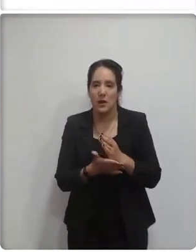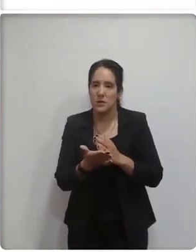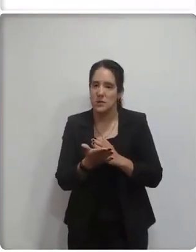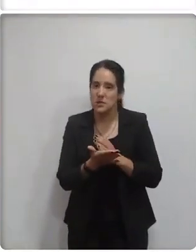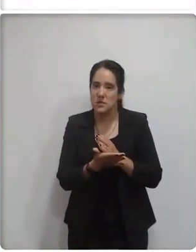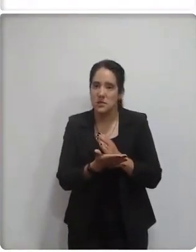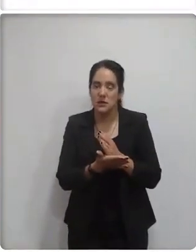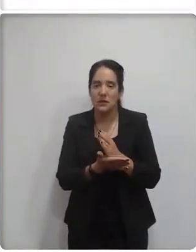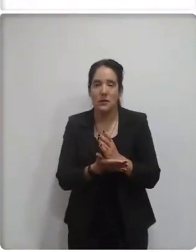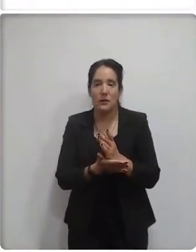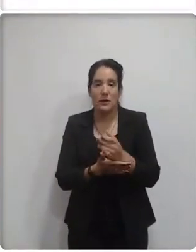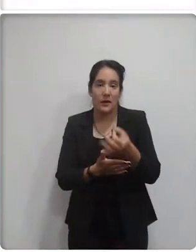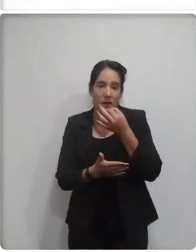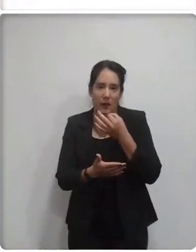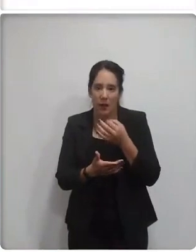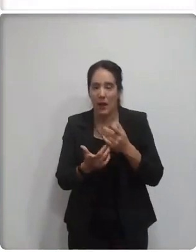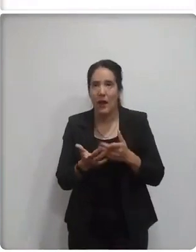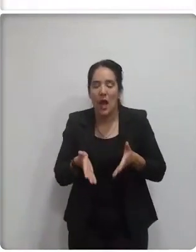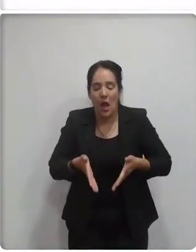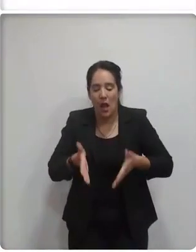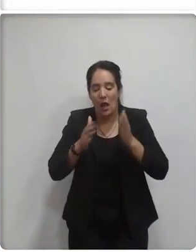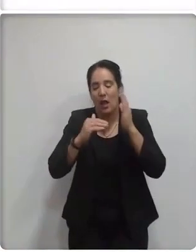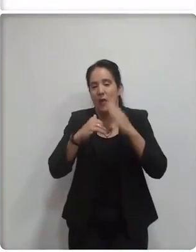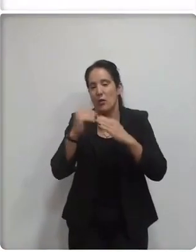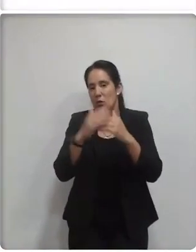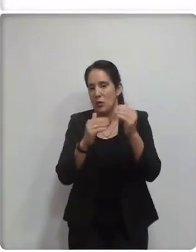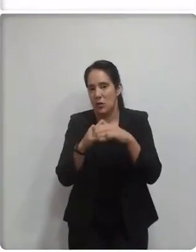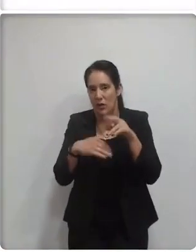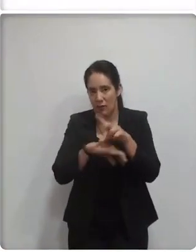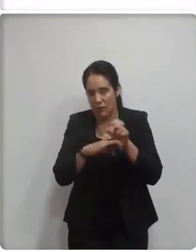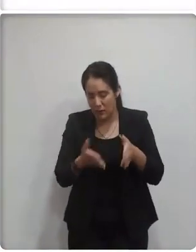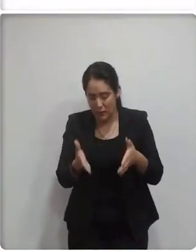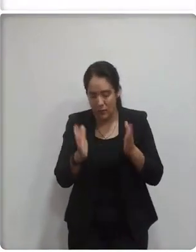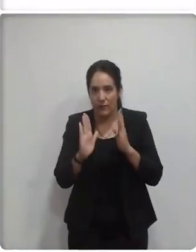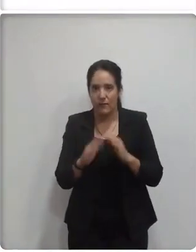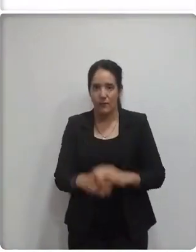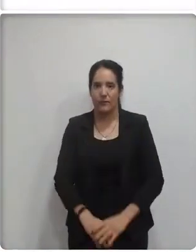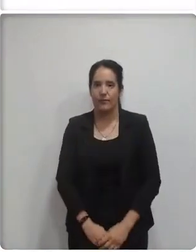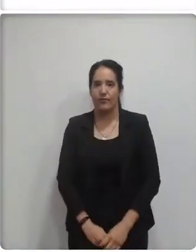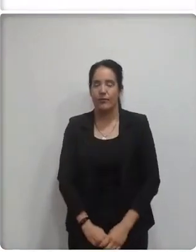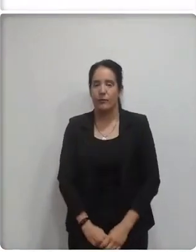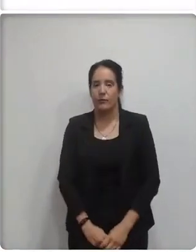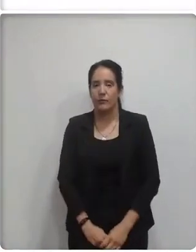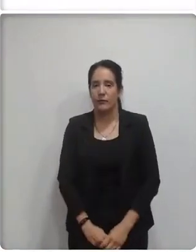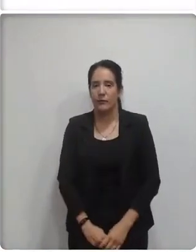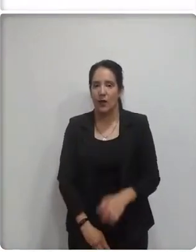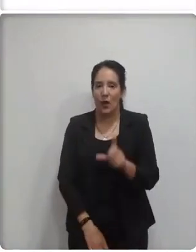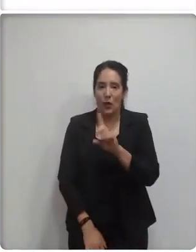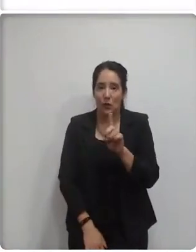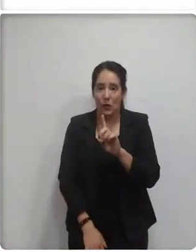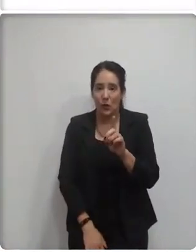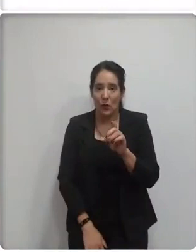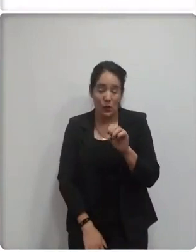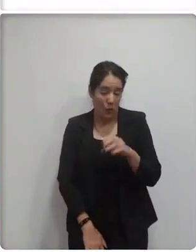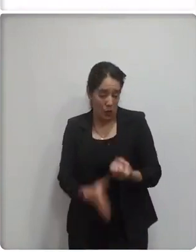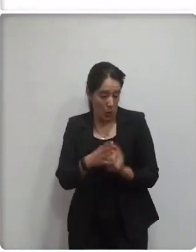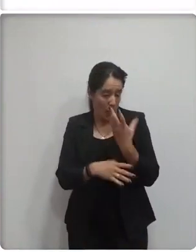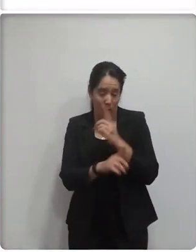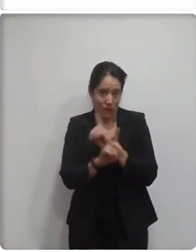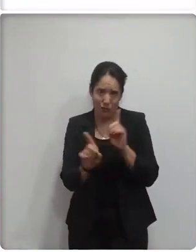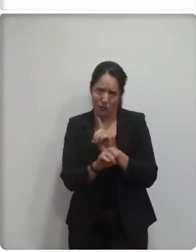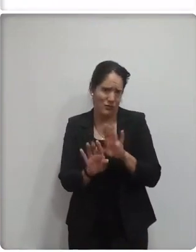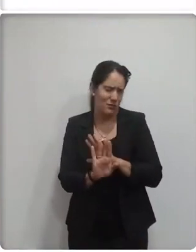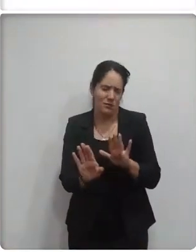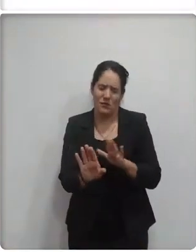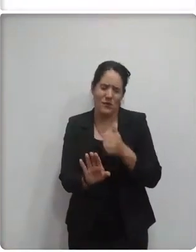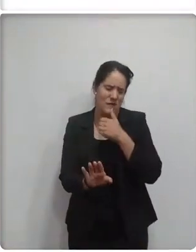lo que está en tela de juicio es la estructura edilicia del sanatorio. Es así. No, para nada, para